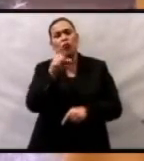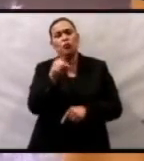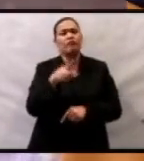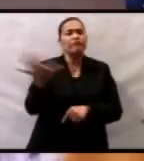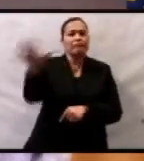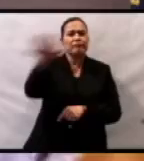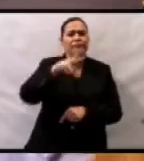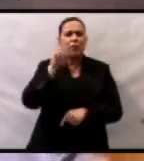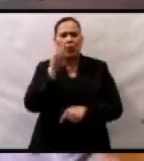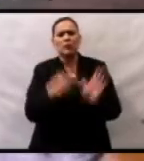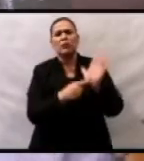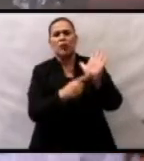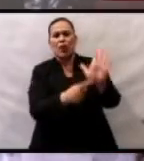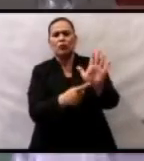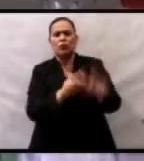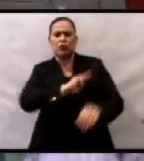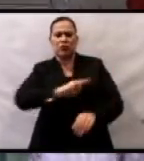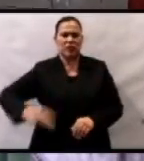seguro.